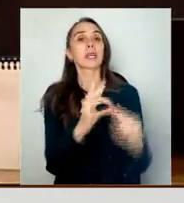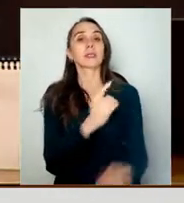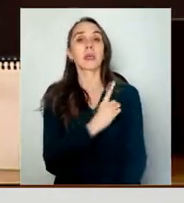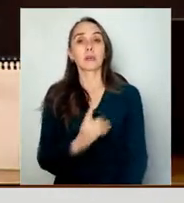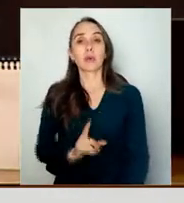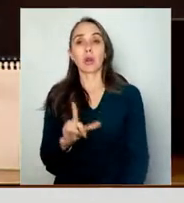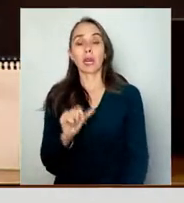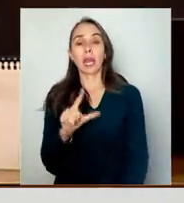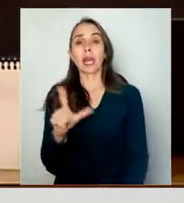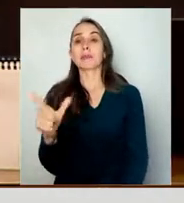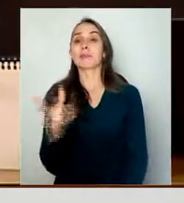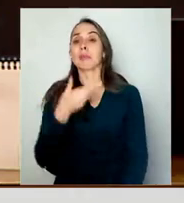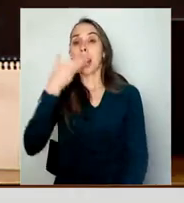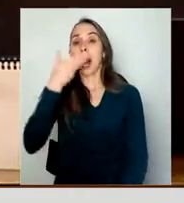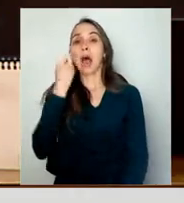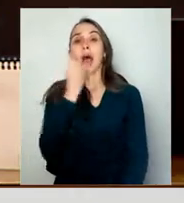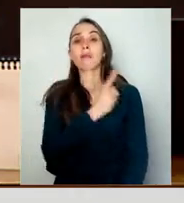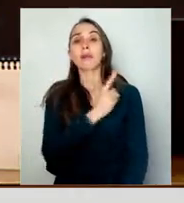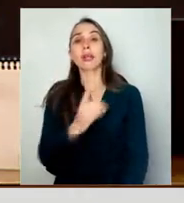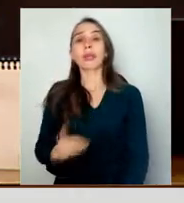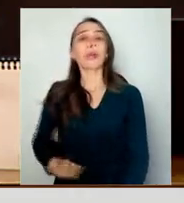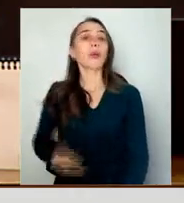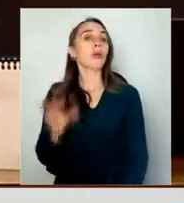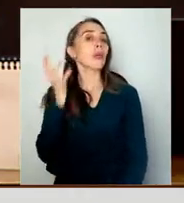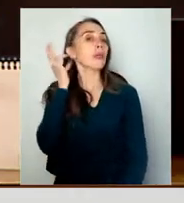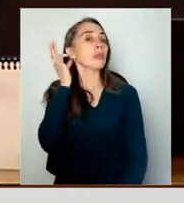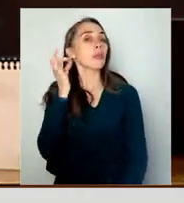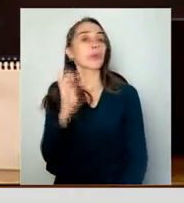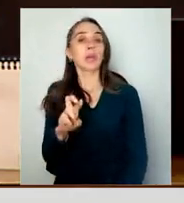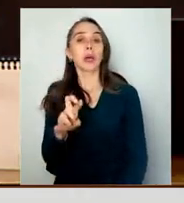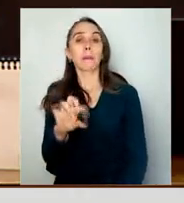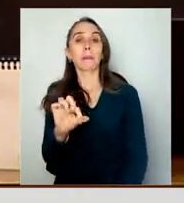estimada diputada Marlene Pérez adelante diputada